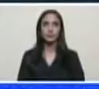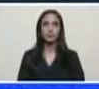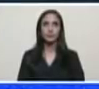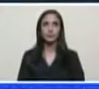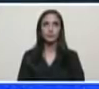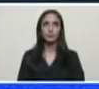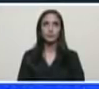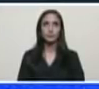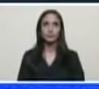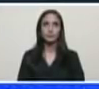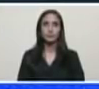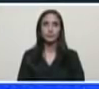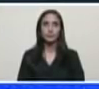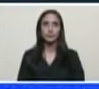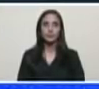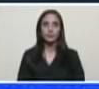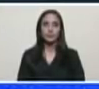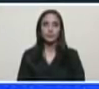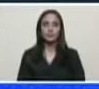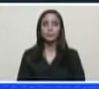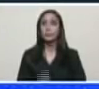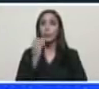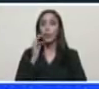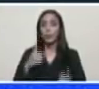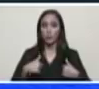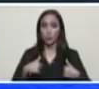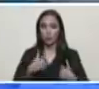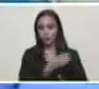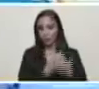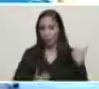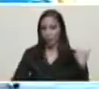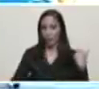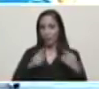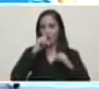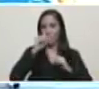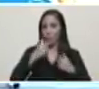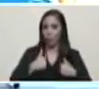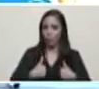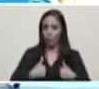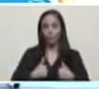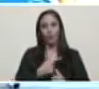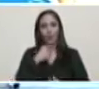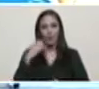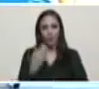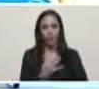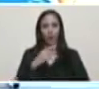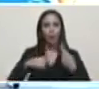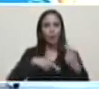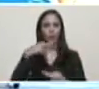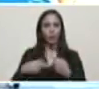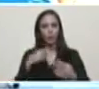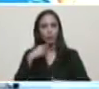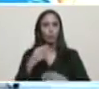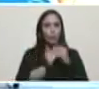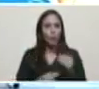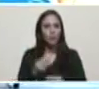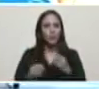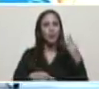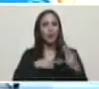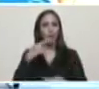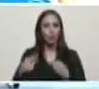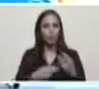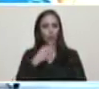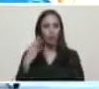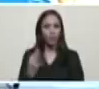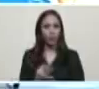sangre Si yo soy presidente de la república es para hacer una Revolución para